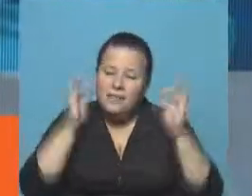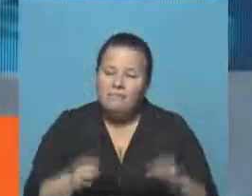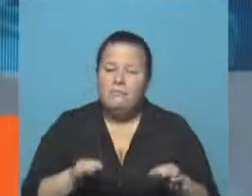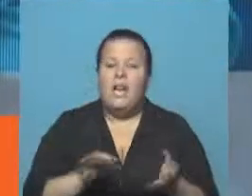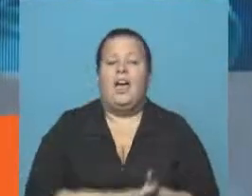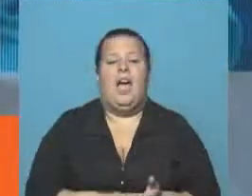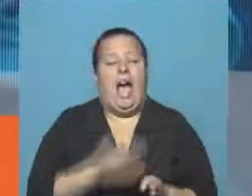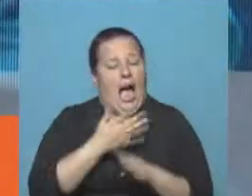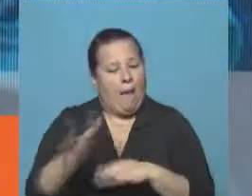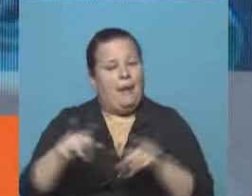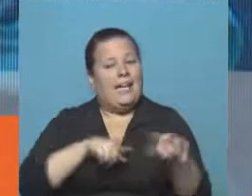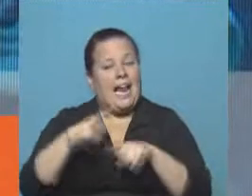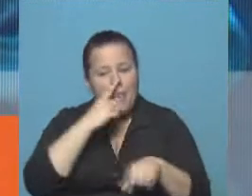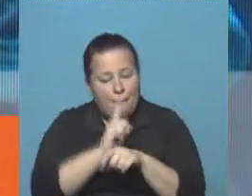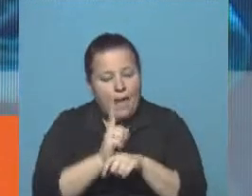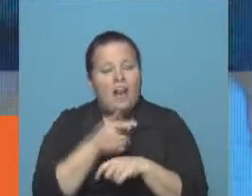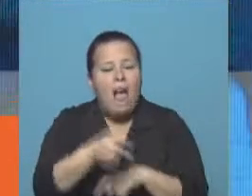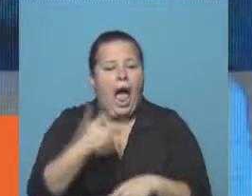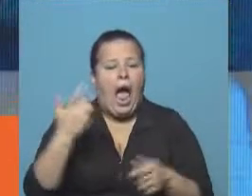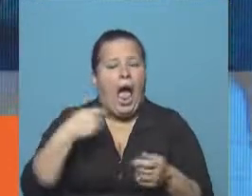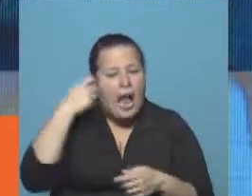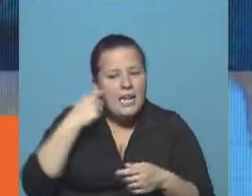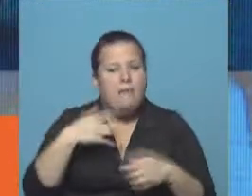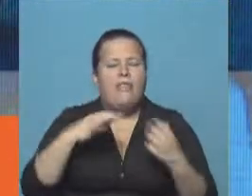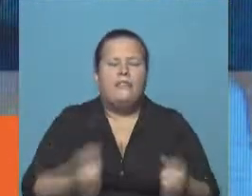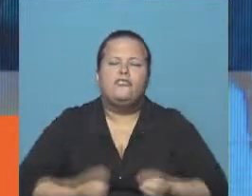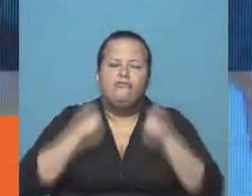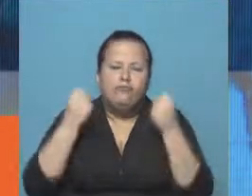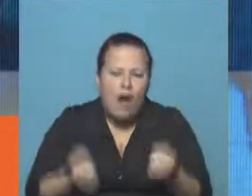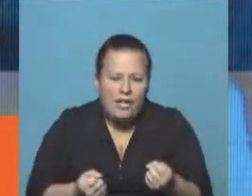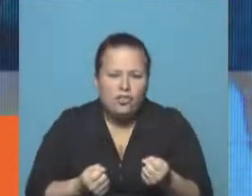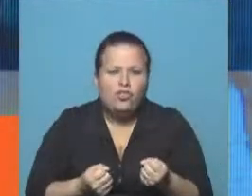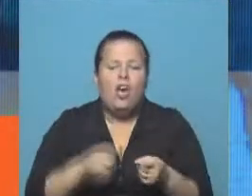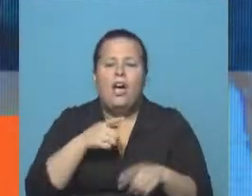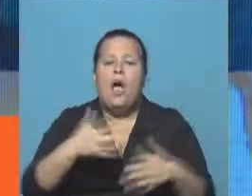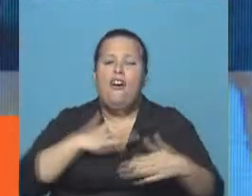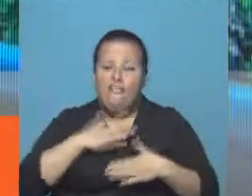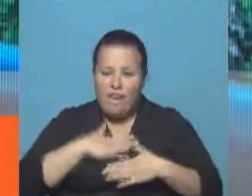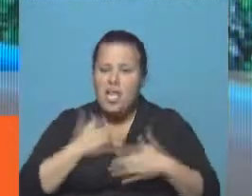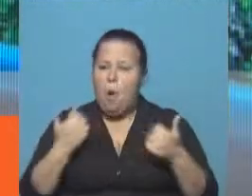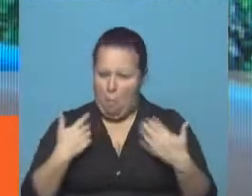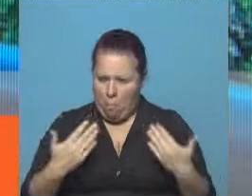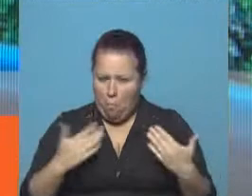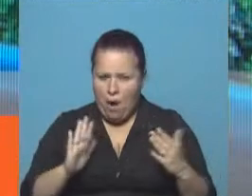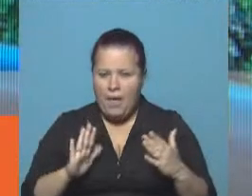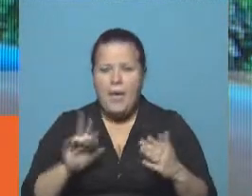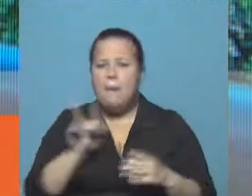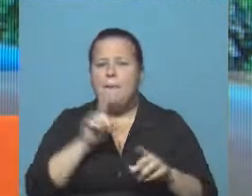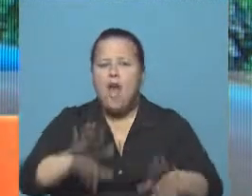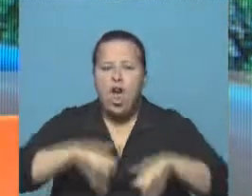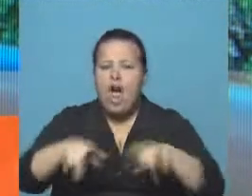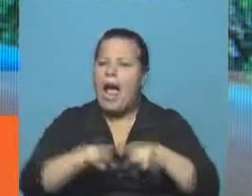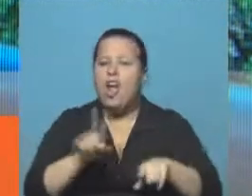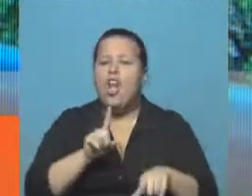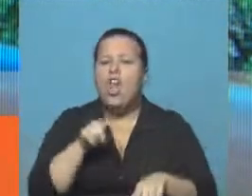Conceptualmente, además, la carrera de galgo somete al animal a un esfuerzo para el cual físicamente está preparado, pero no para correr